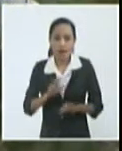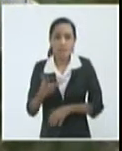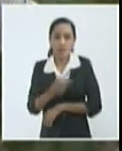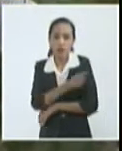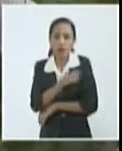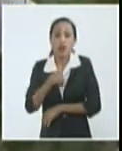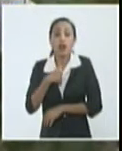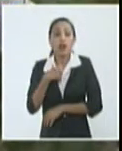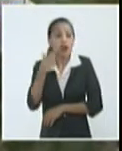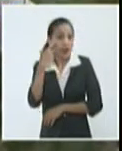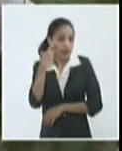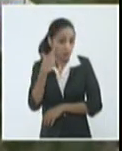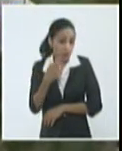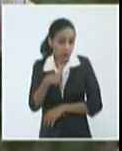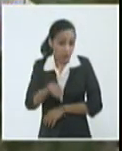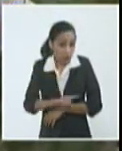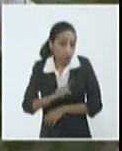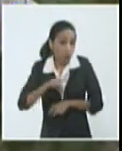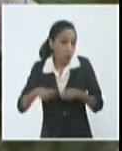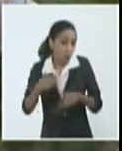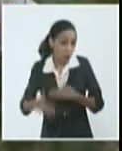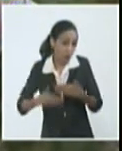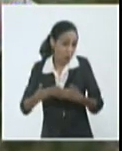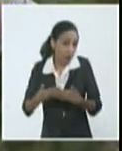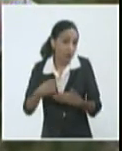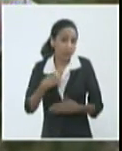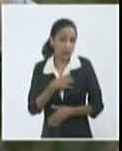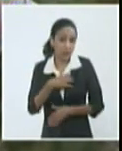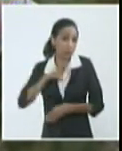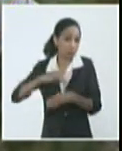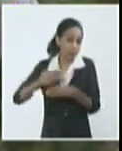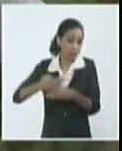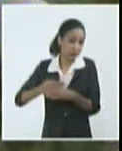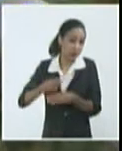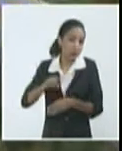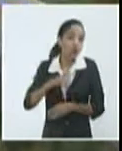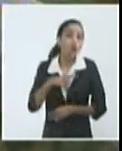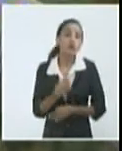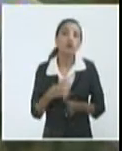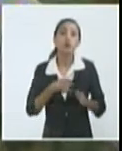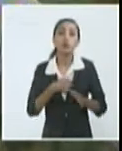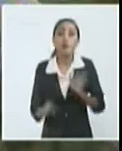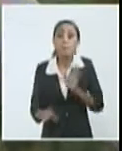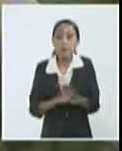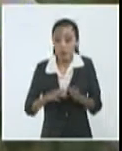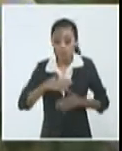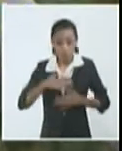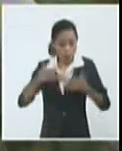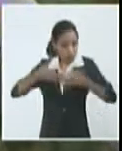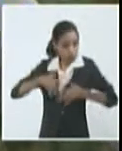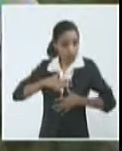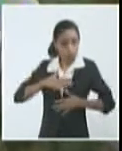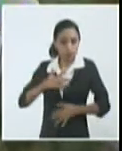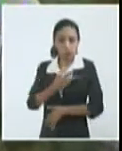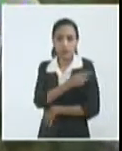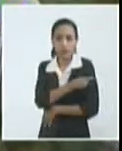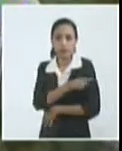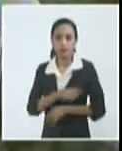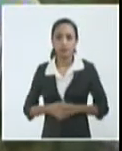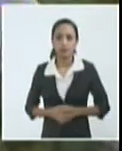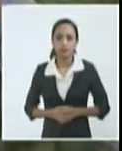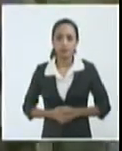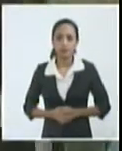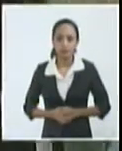que nosotros, por las propias limitaciones que hemos tenido, tuvimos que empezar a diseñar nuestras vacunas. O sea, por lo tanto, nosotros entramos a la